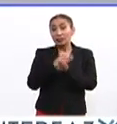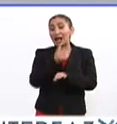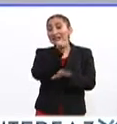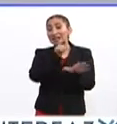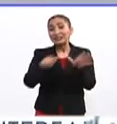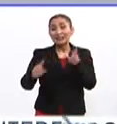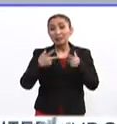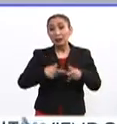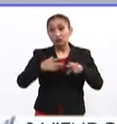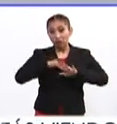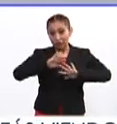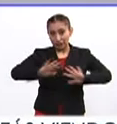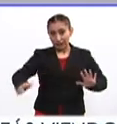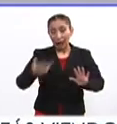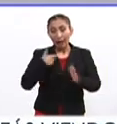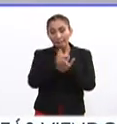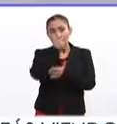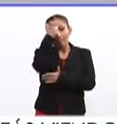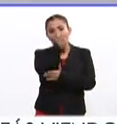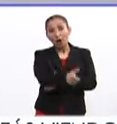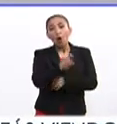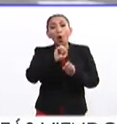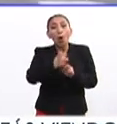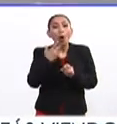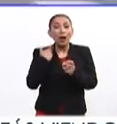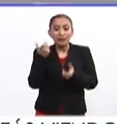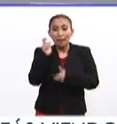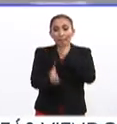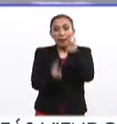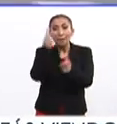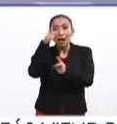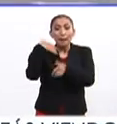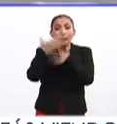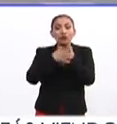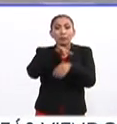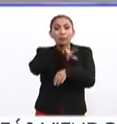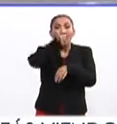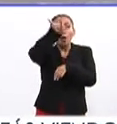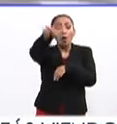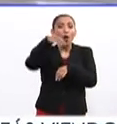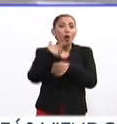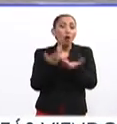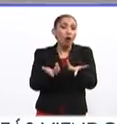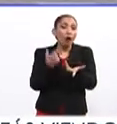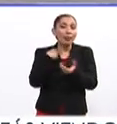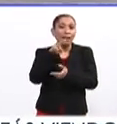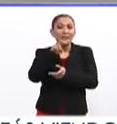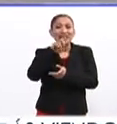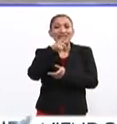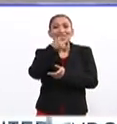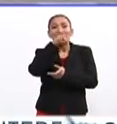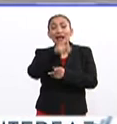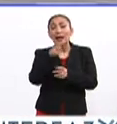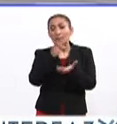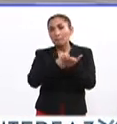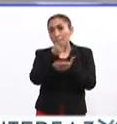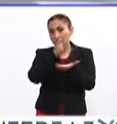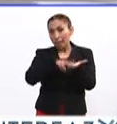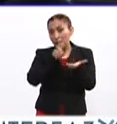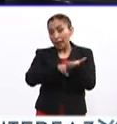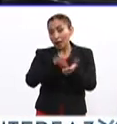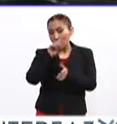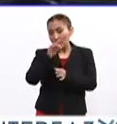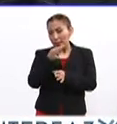de 600 personas las que ya han pagado o realizado depósitos para volar en misiones suborbitales de Virgin. El costo por un vuelo de